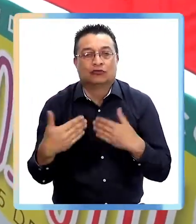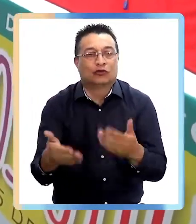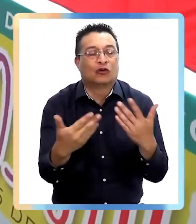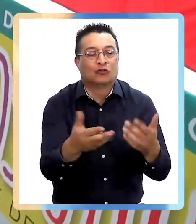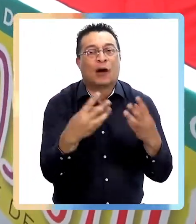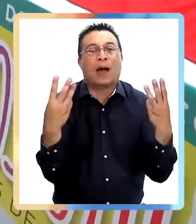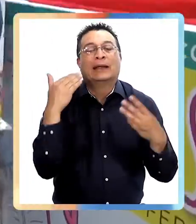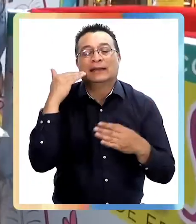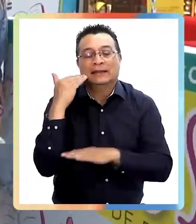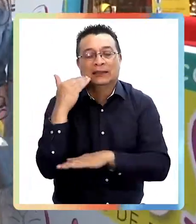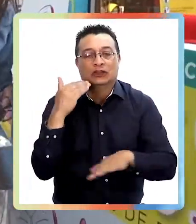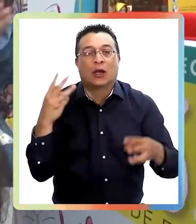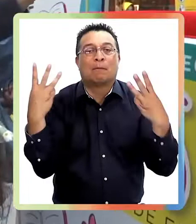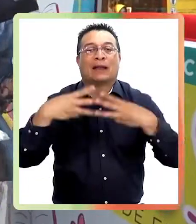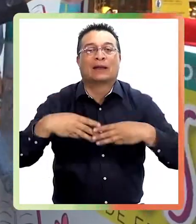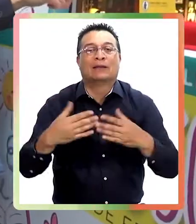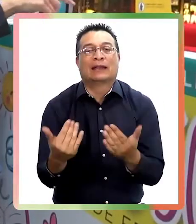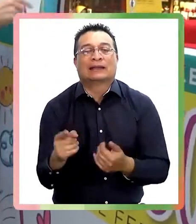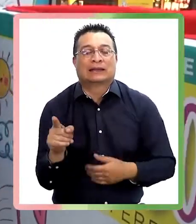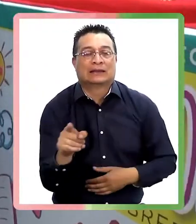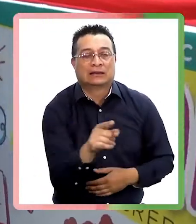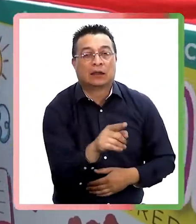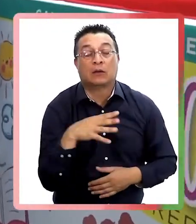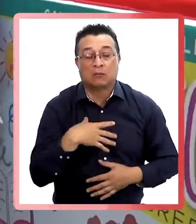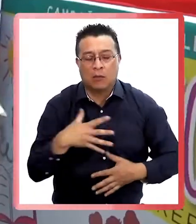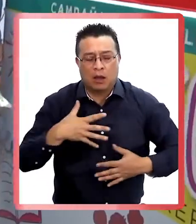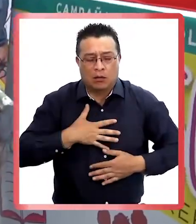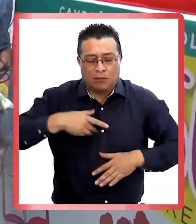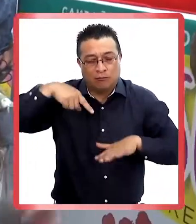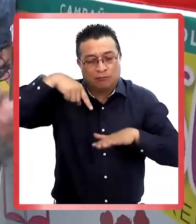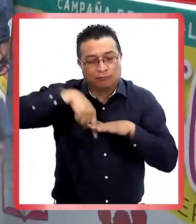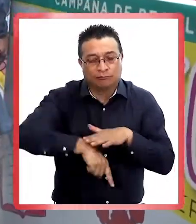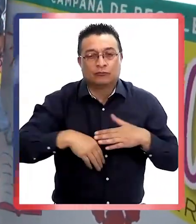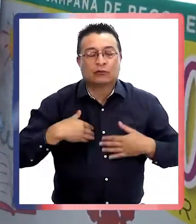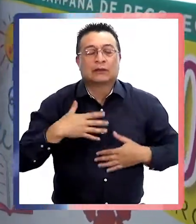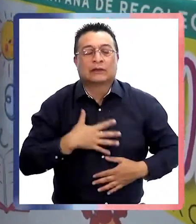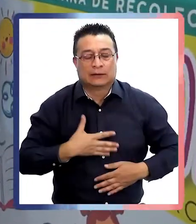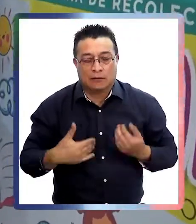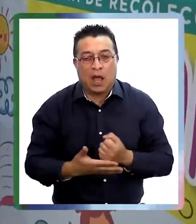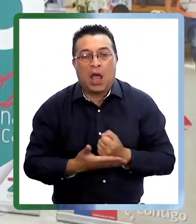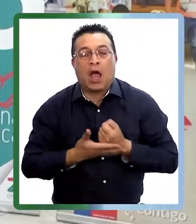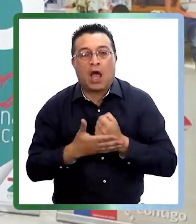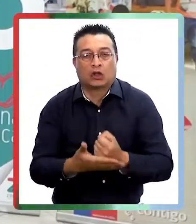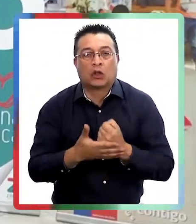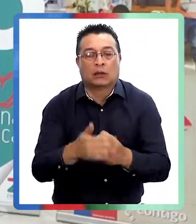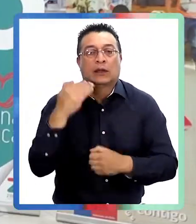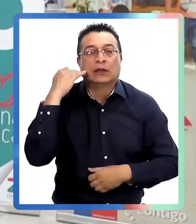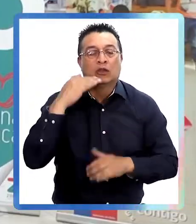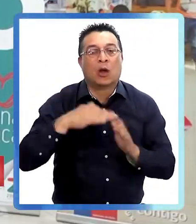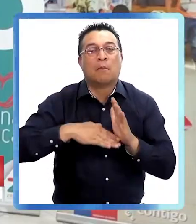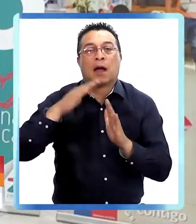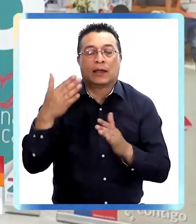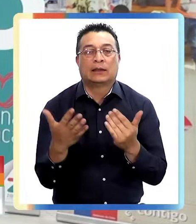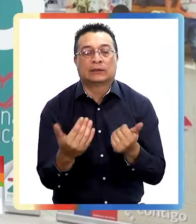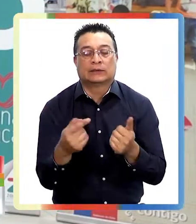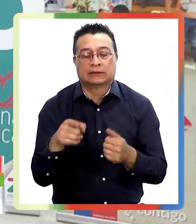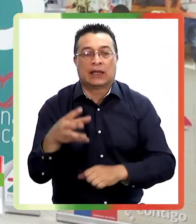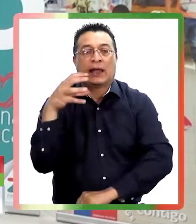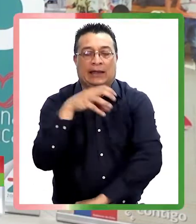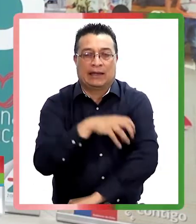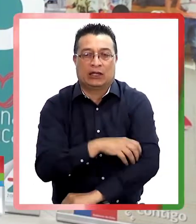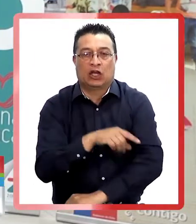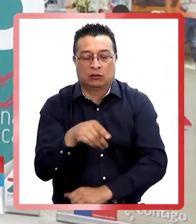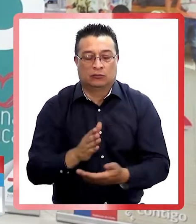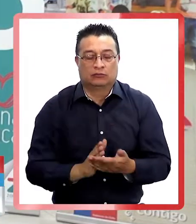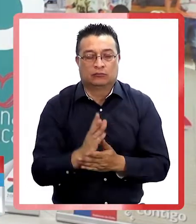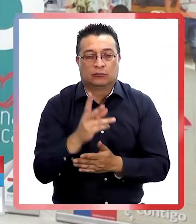Magallanes que más lo necesiten. Nace desde el profundo deseo y objetivo de poder ayudar a los niños que más lo necesitan dentro de nuestra región a